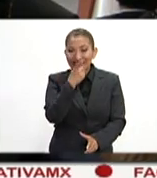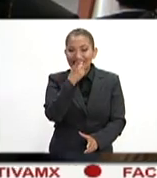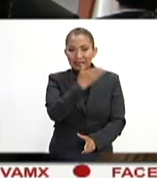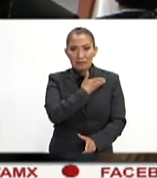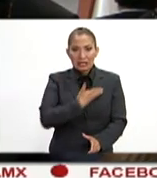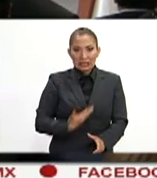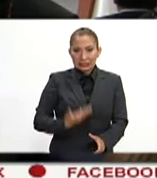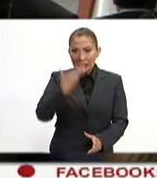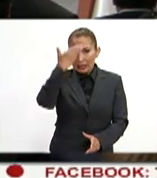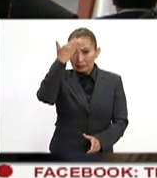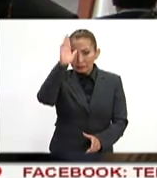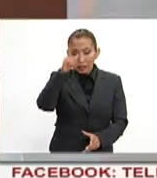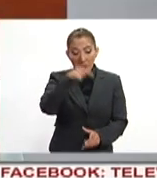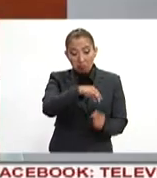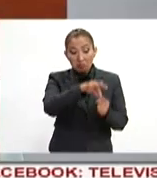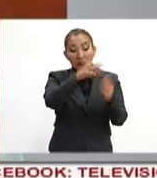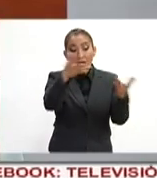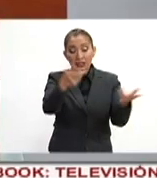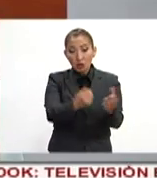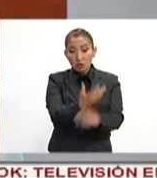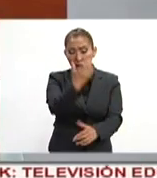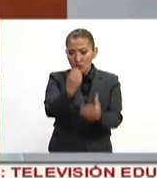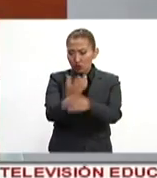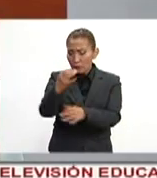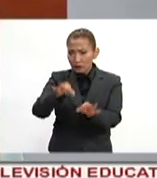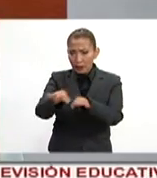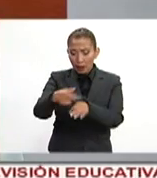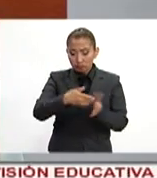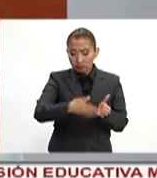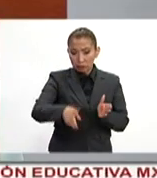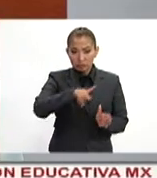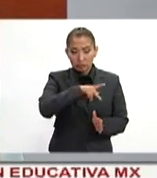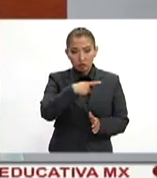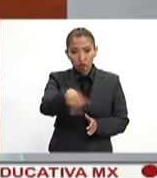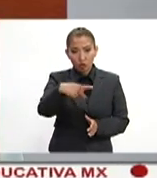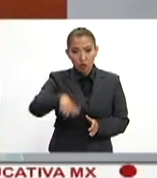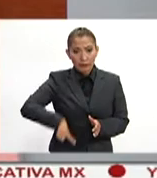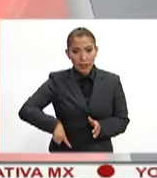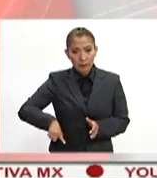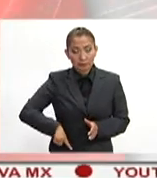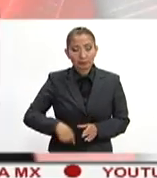el presidente Enrique Peña Nieto la generación de empleos en lo que va de su administración.